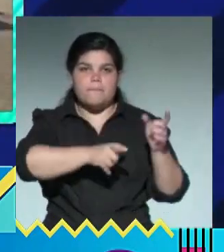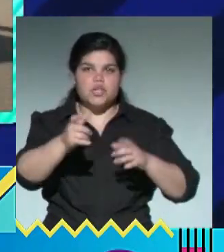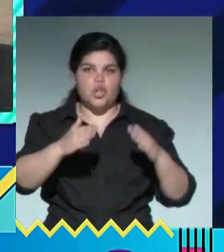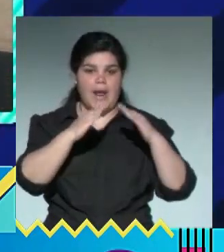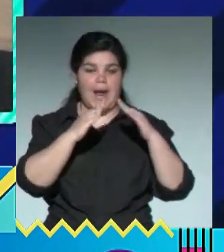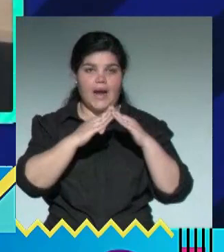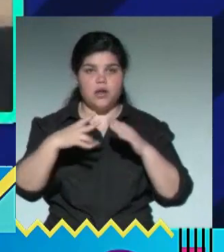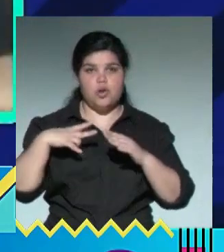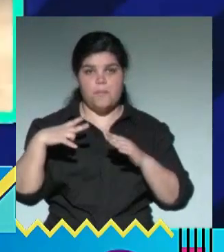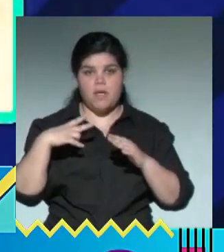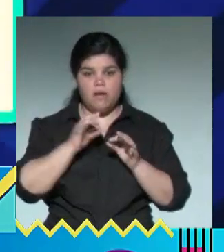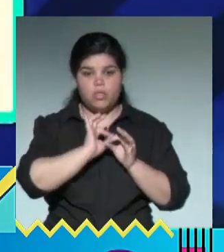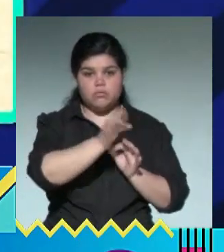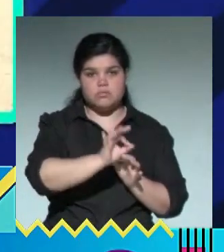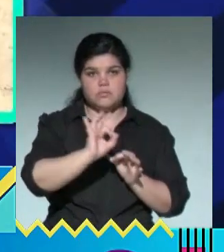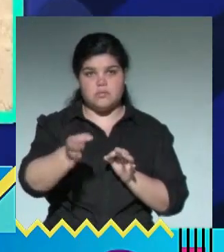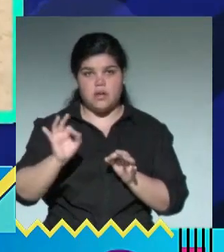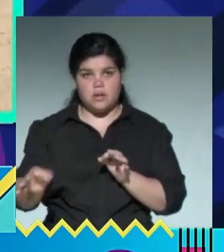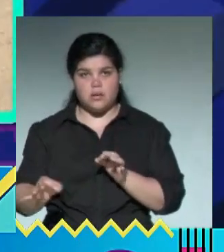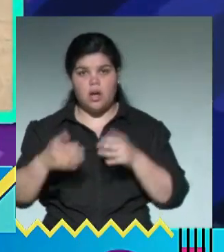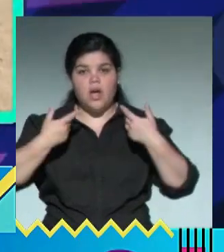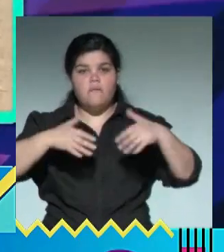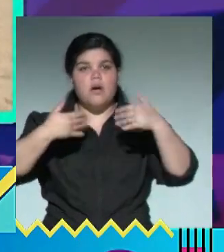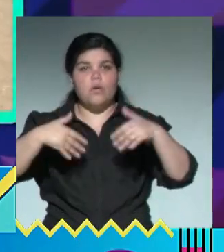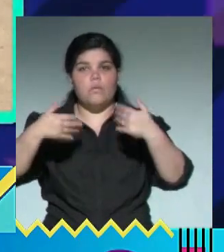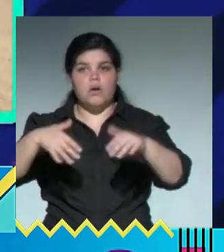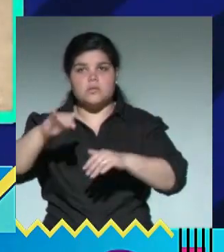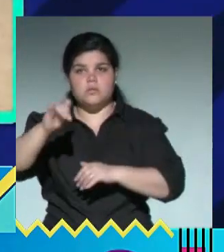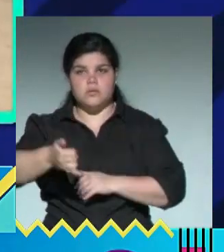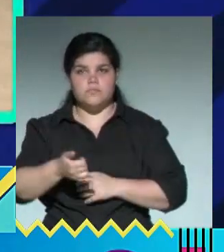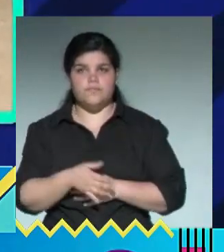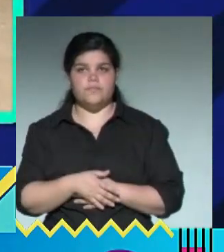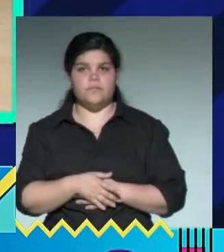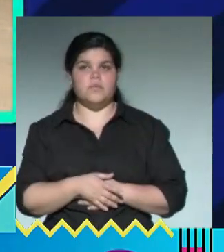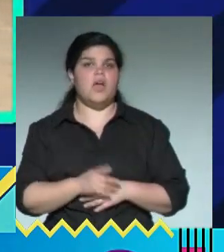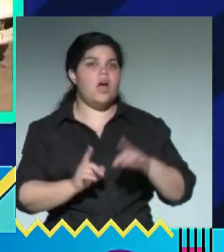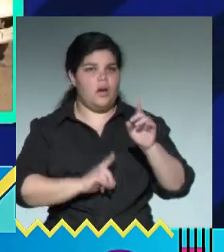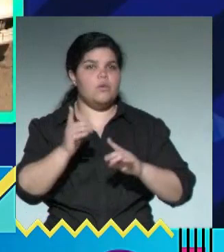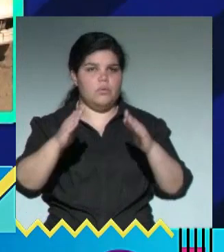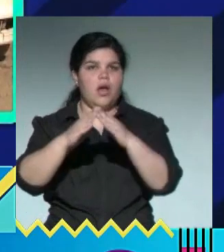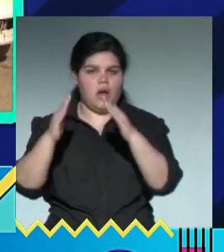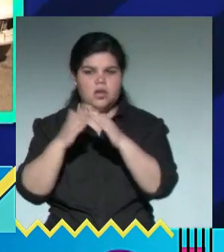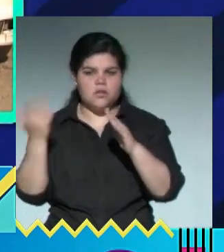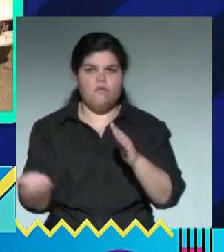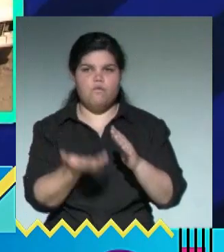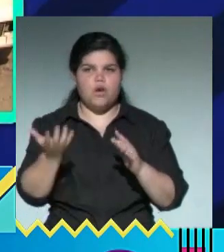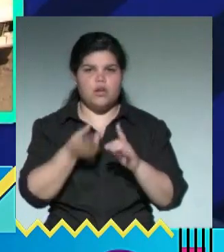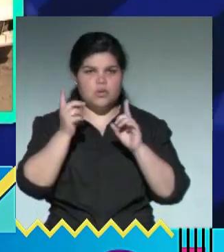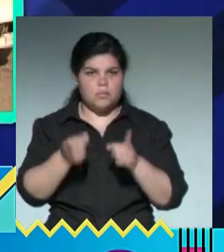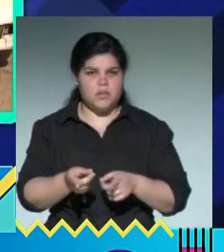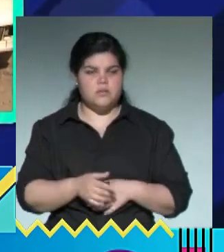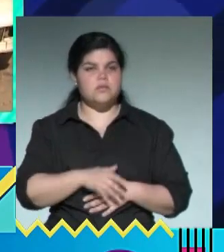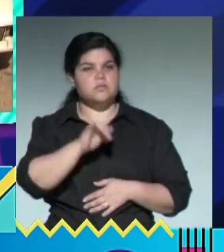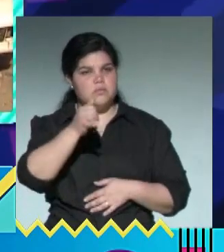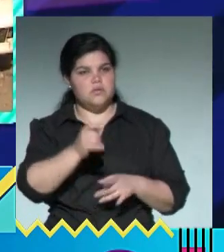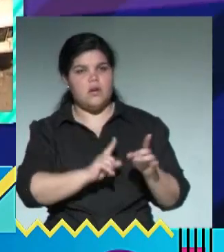barrios privados que estaban cerca de la zona de incendio. No sé, yo escuché que habían algunas casas que habían sido afectadas, no sé si fue tan así. Sí, algunas